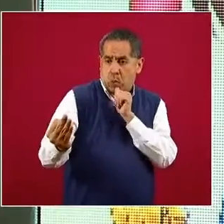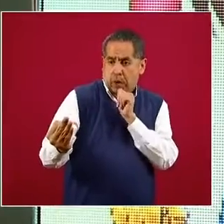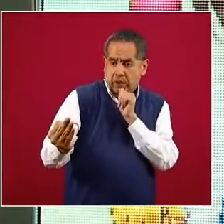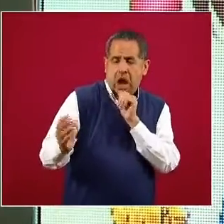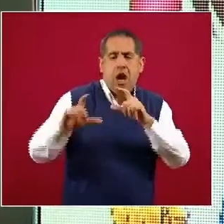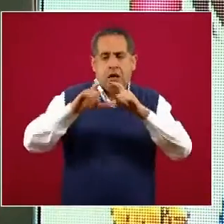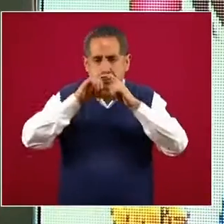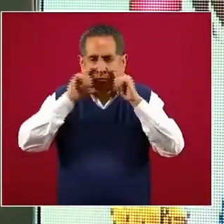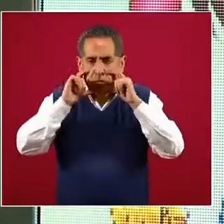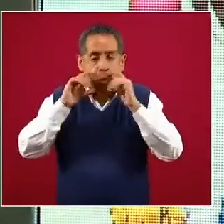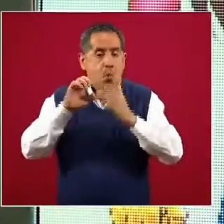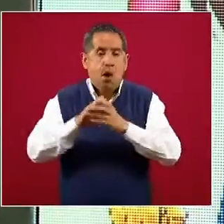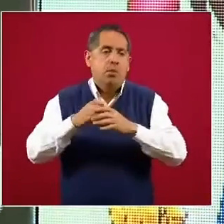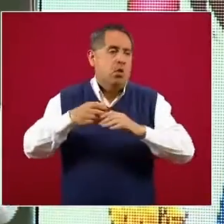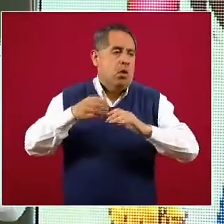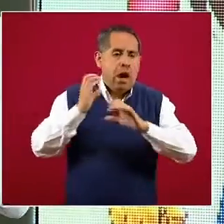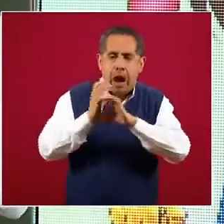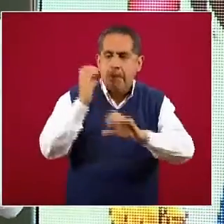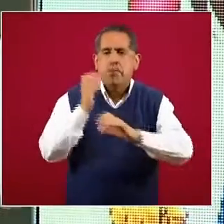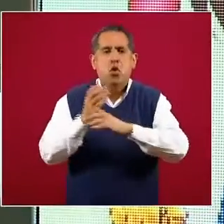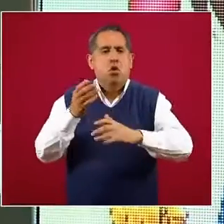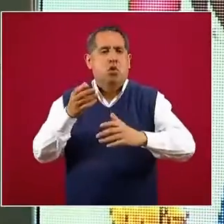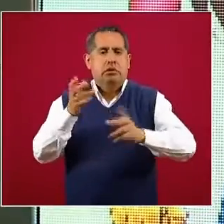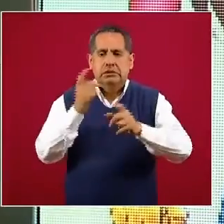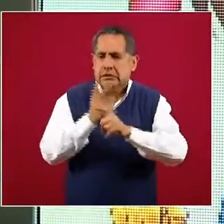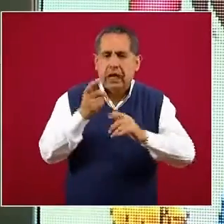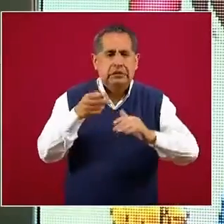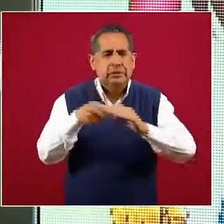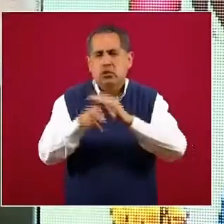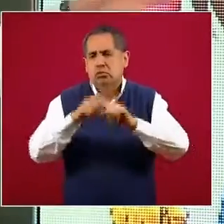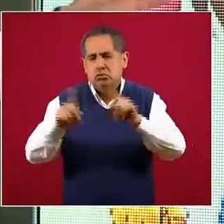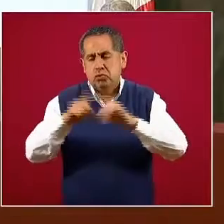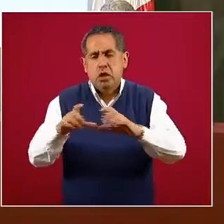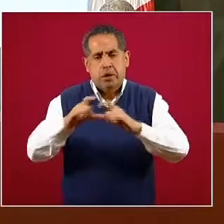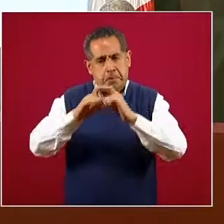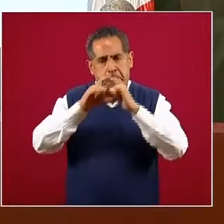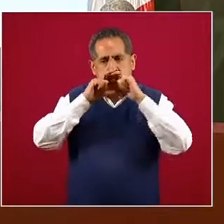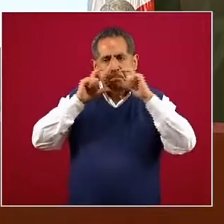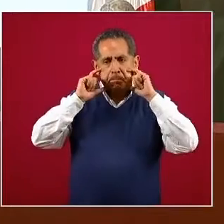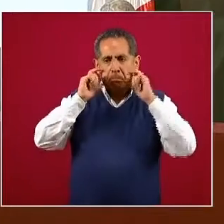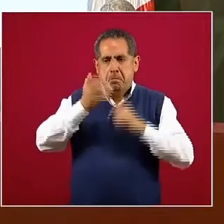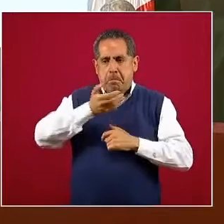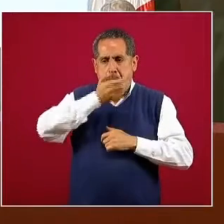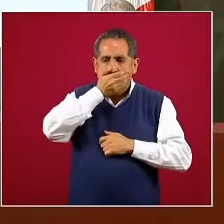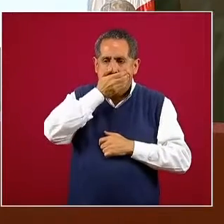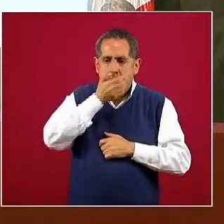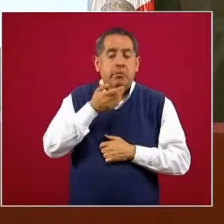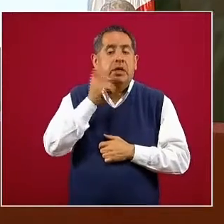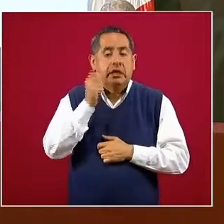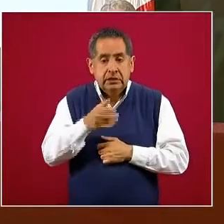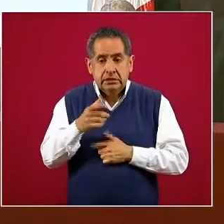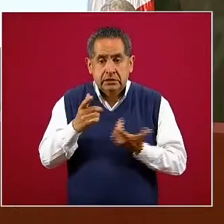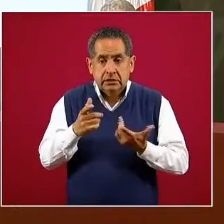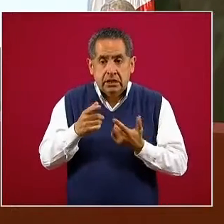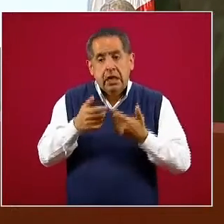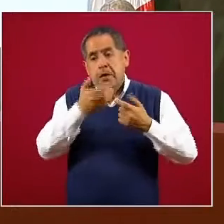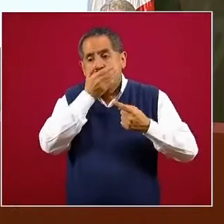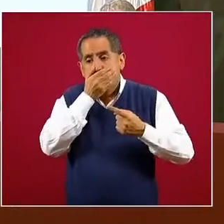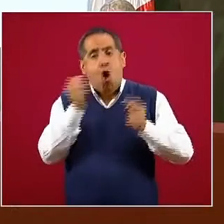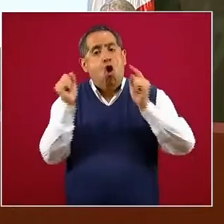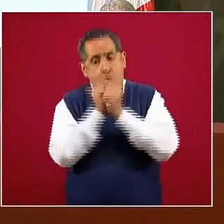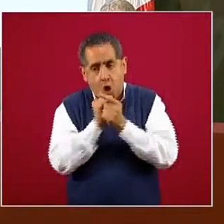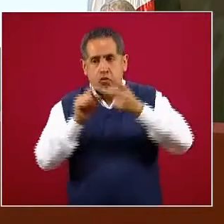mide en los más de 1,000 hospitales COVID que han sido designados, que representan cerca de la tercera parte de